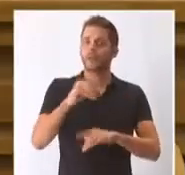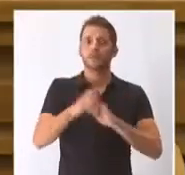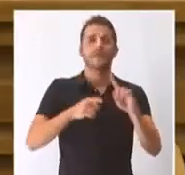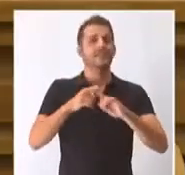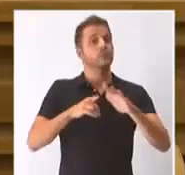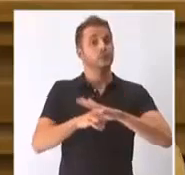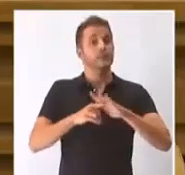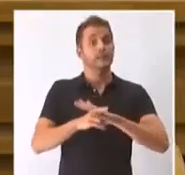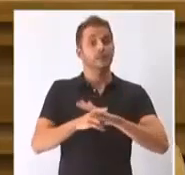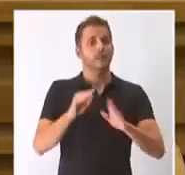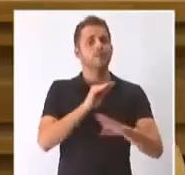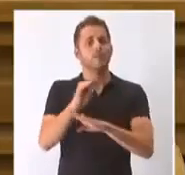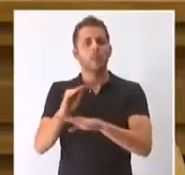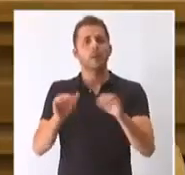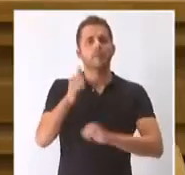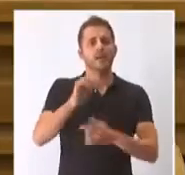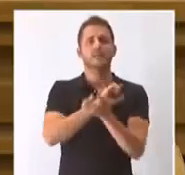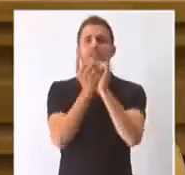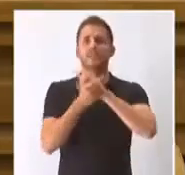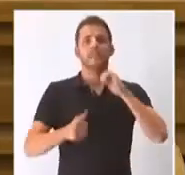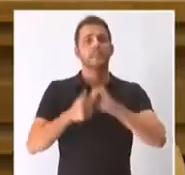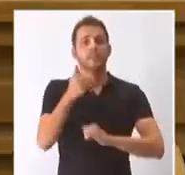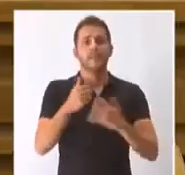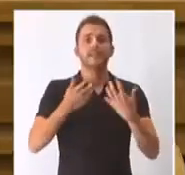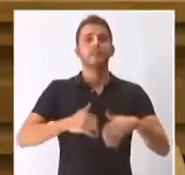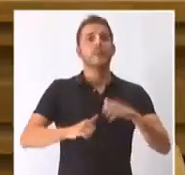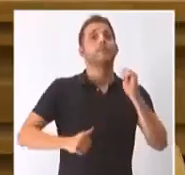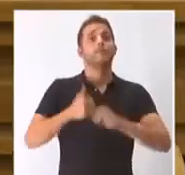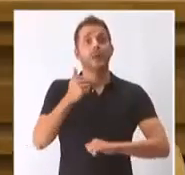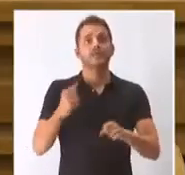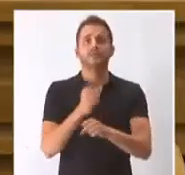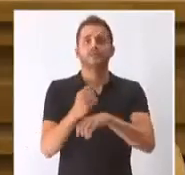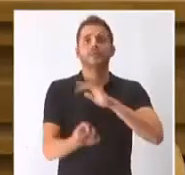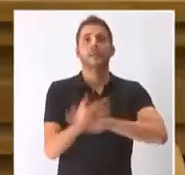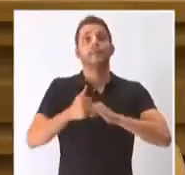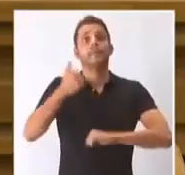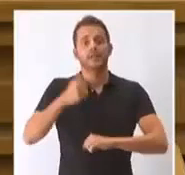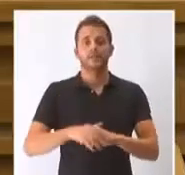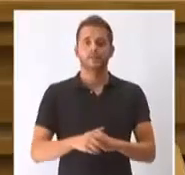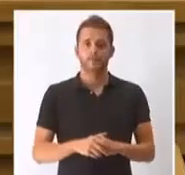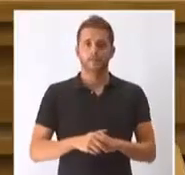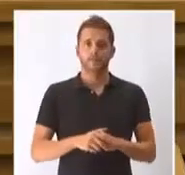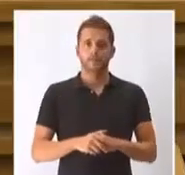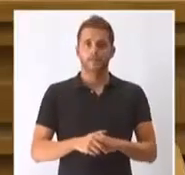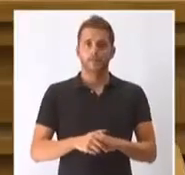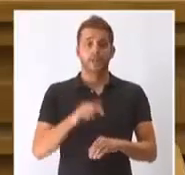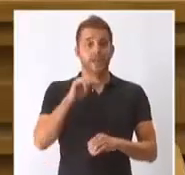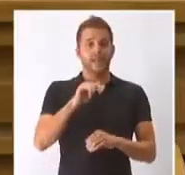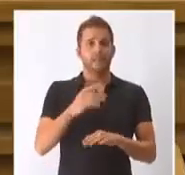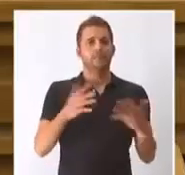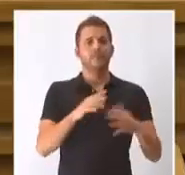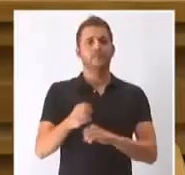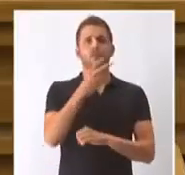gestionar más inversiones más cambios más producción y más empleo en focal hemos gestionado el entorno de